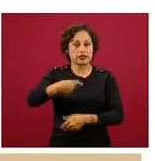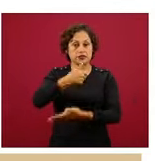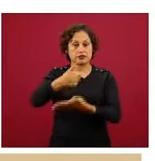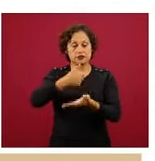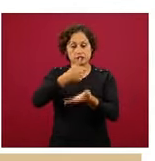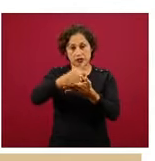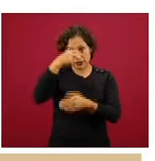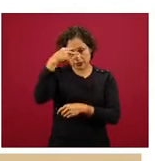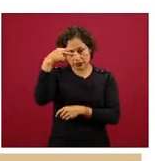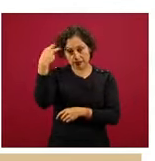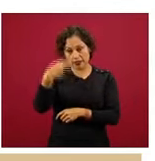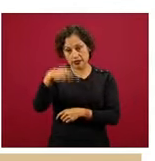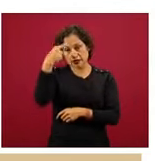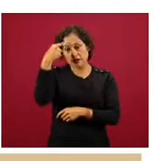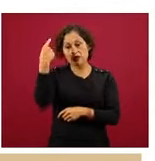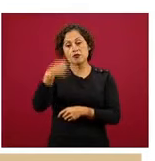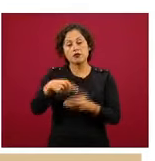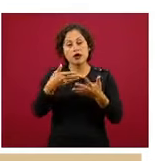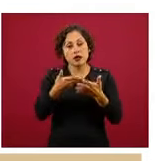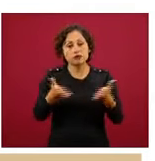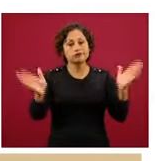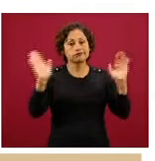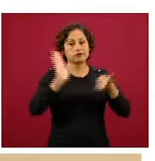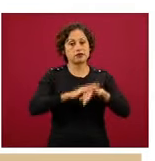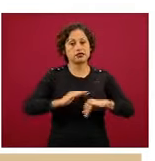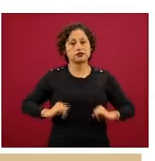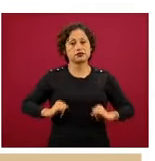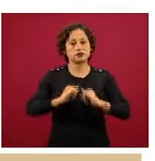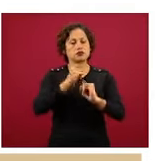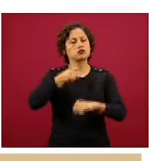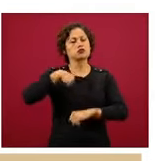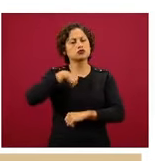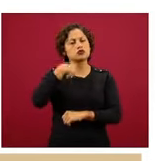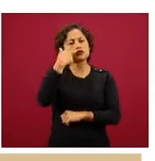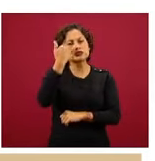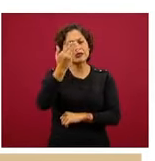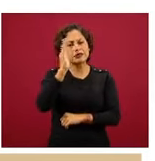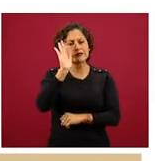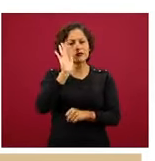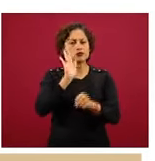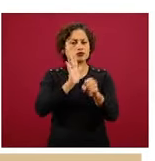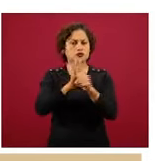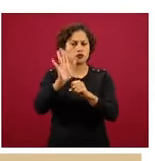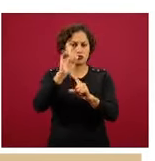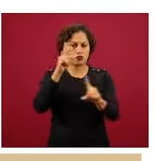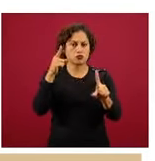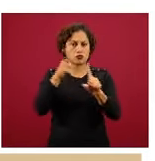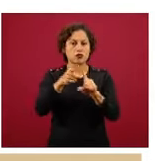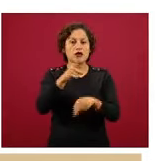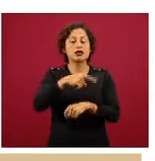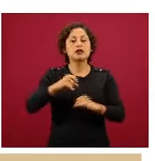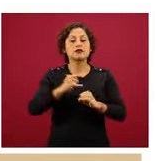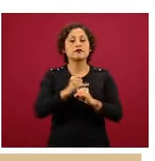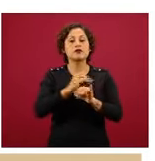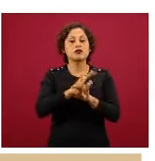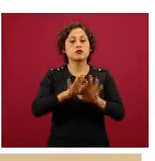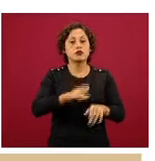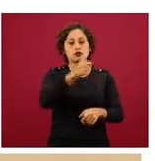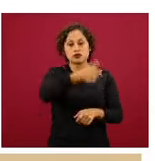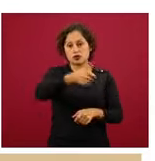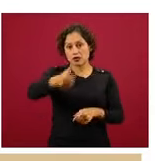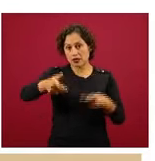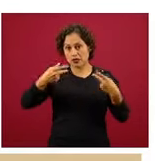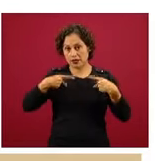todas las instituciones. ¿Qué es lo que pretendemos? El sistema permite incorporar información individual de las personas,